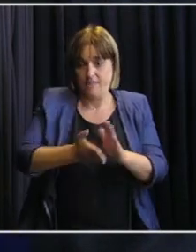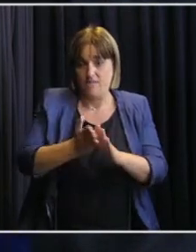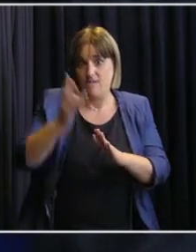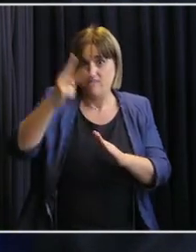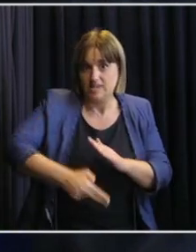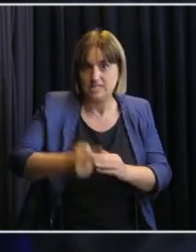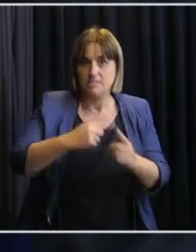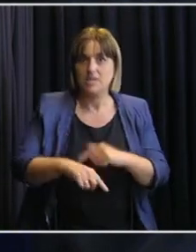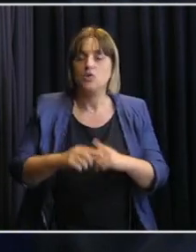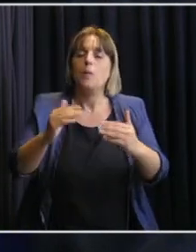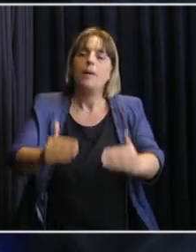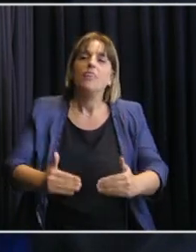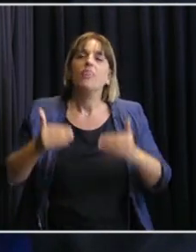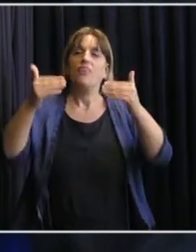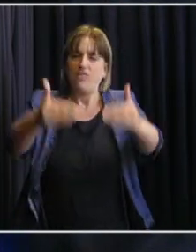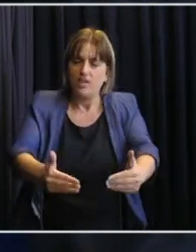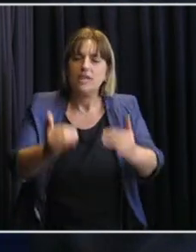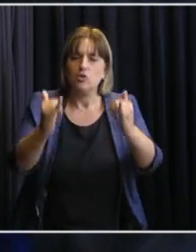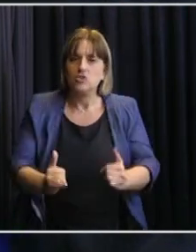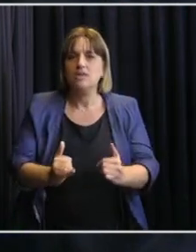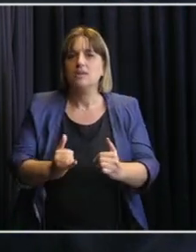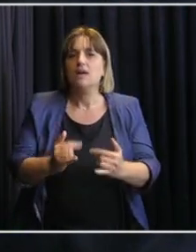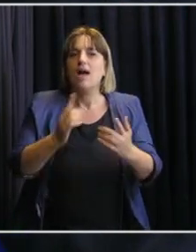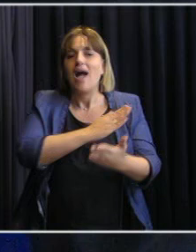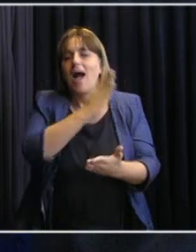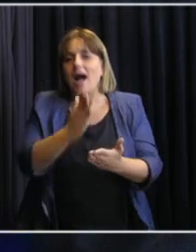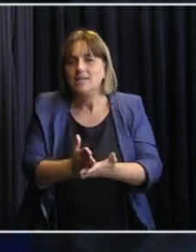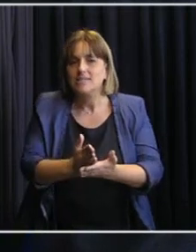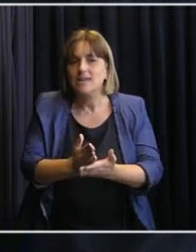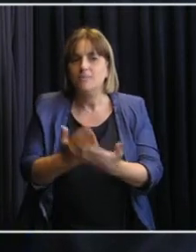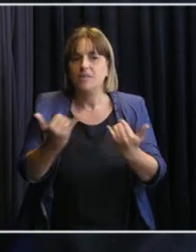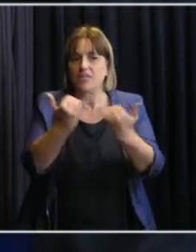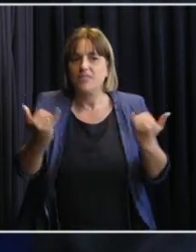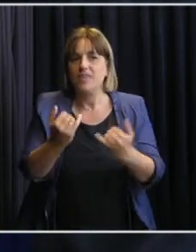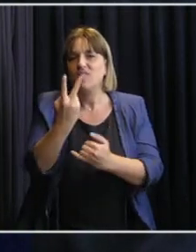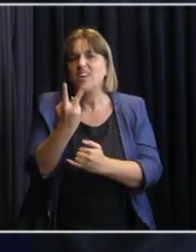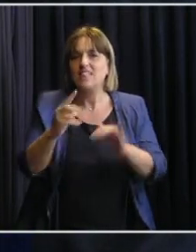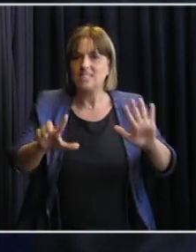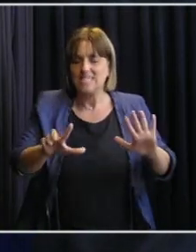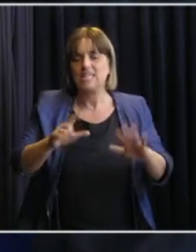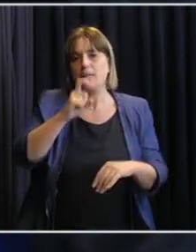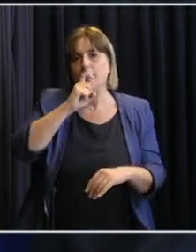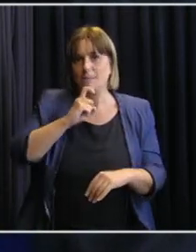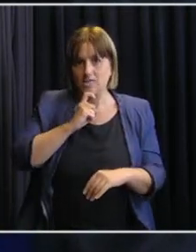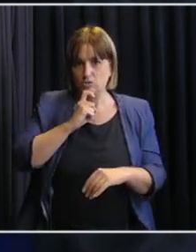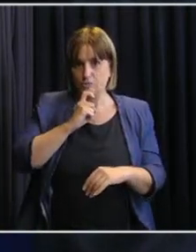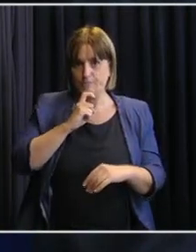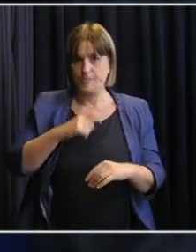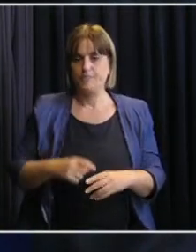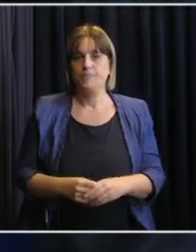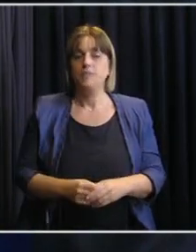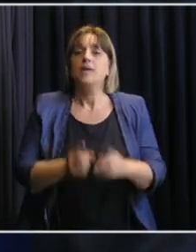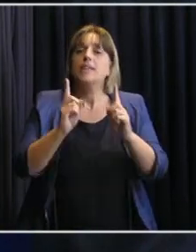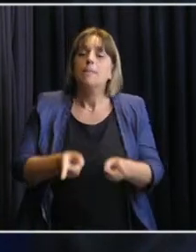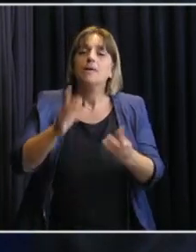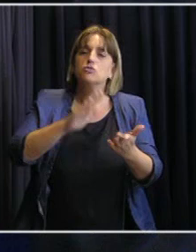ser diferidos, pueden ser diferidos y aplaza hasta el día 27 de marzo. En lo